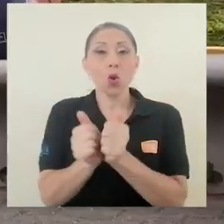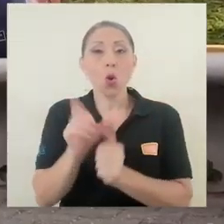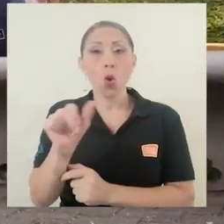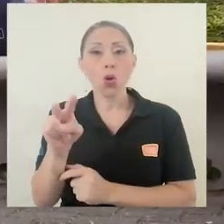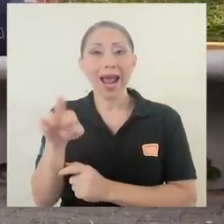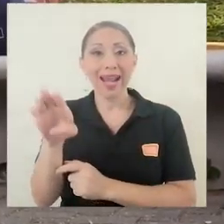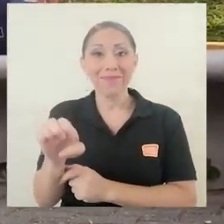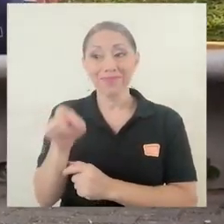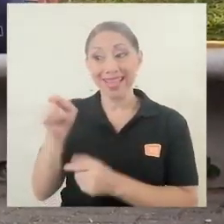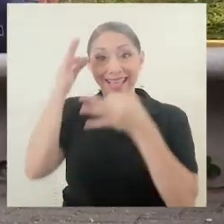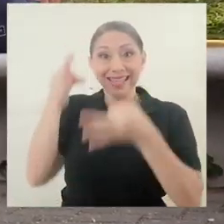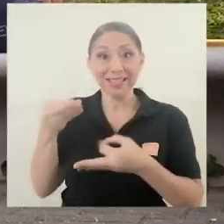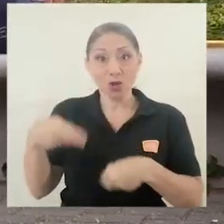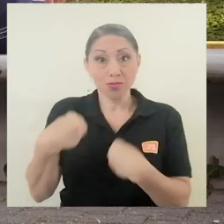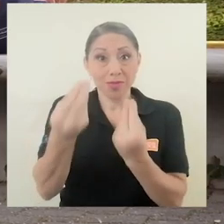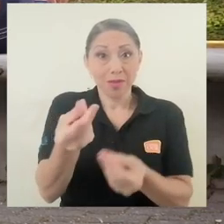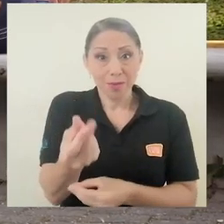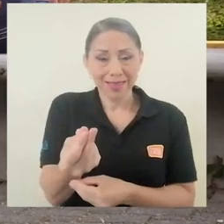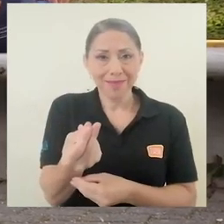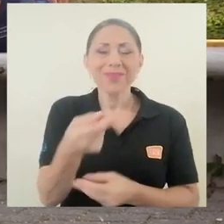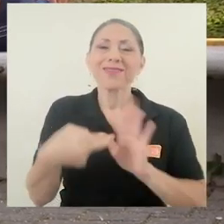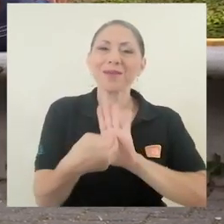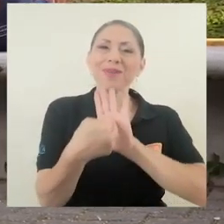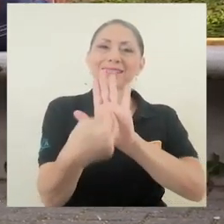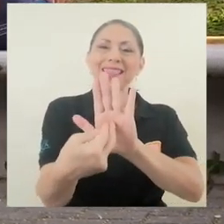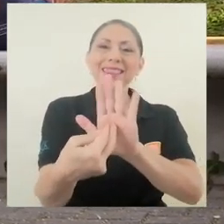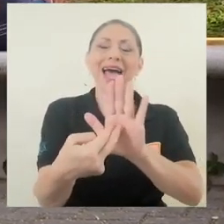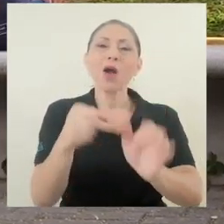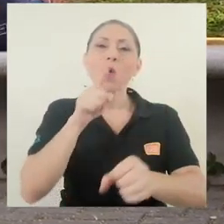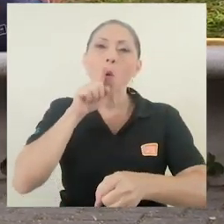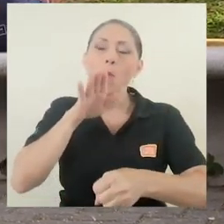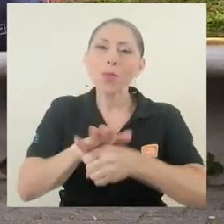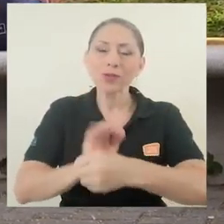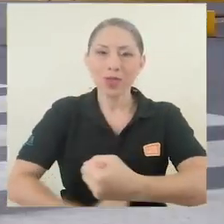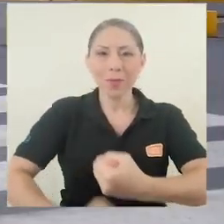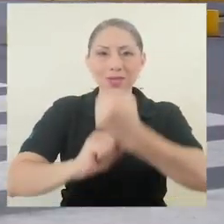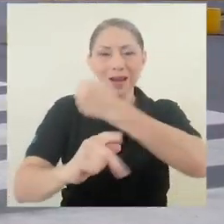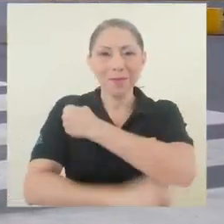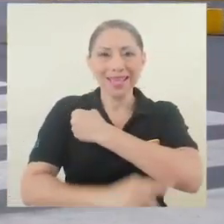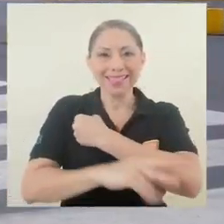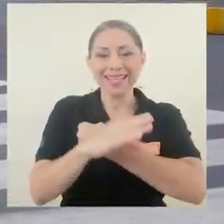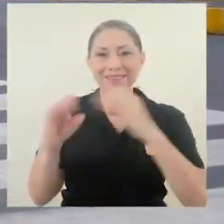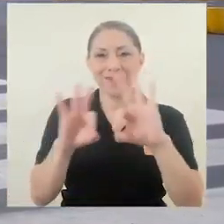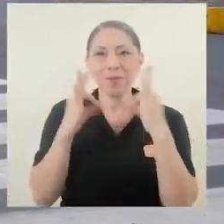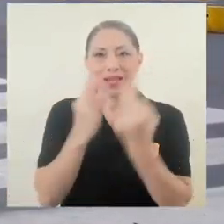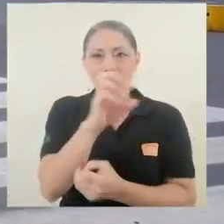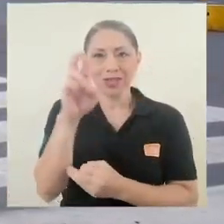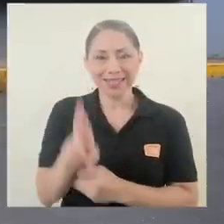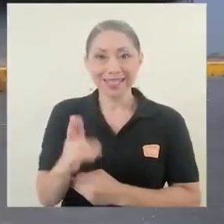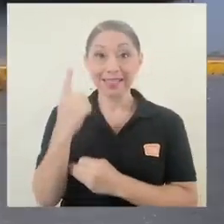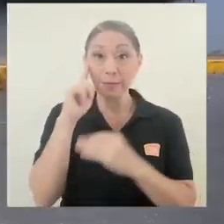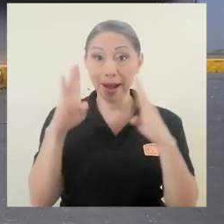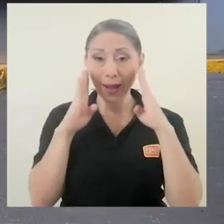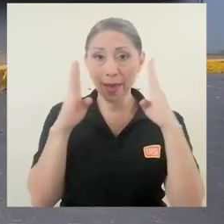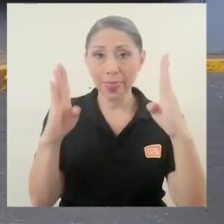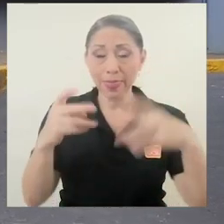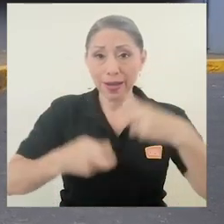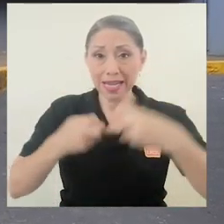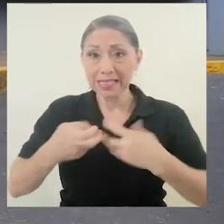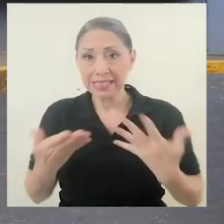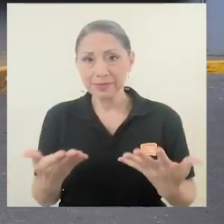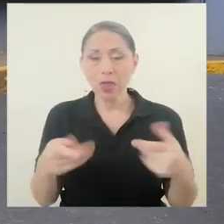representa el compromiso de apoyar al país y a las familias costarricenses en la atención de la crisis, además de